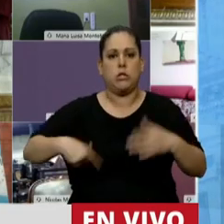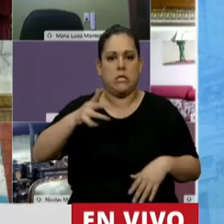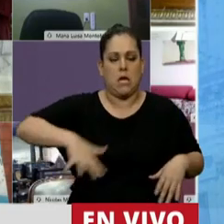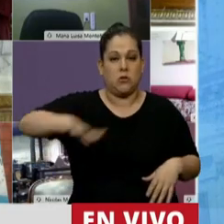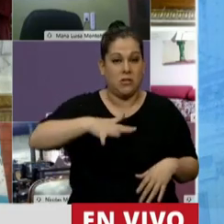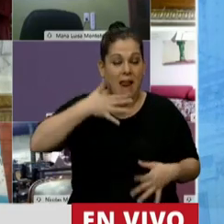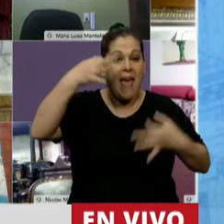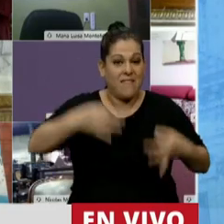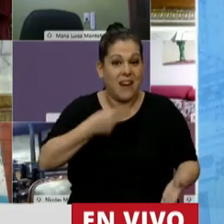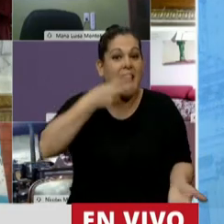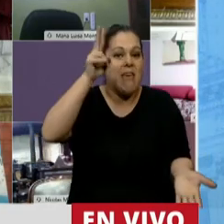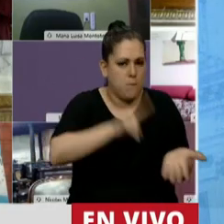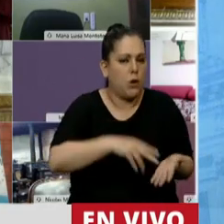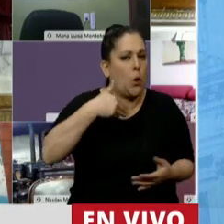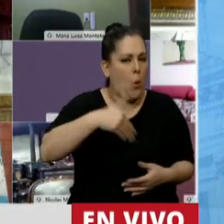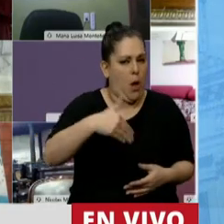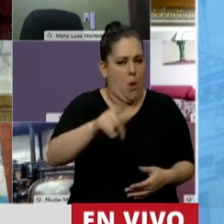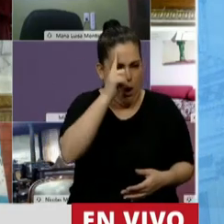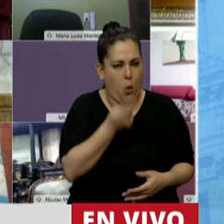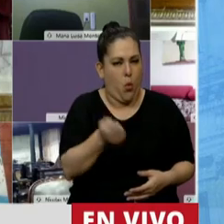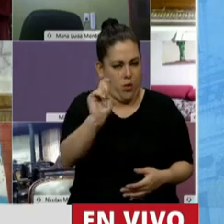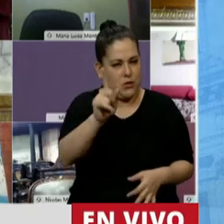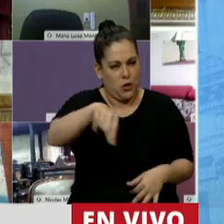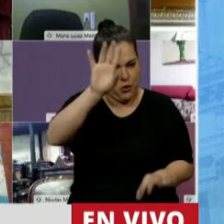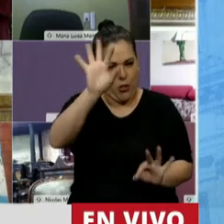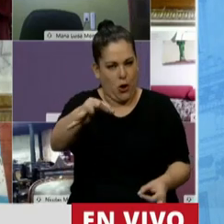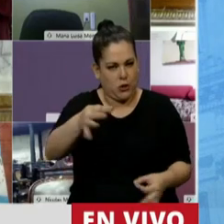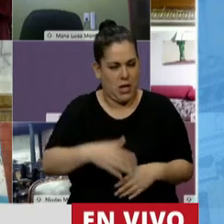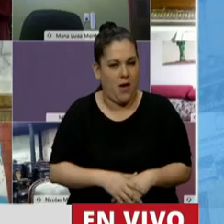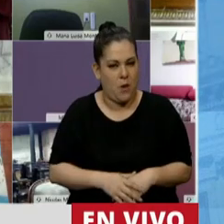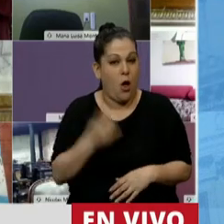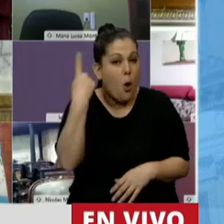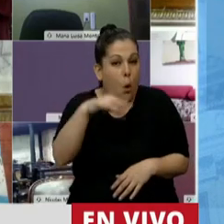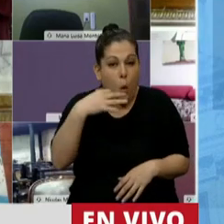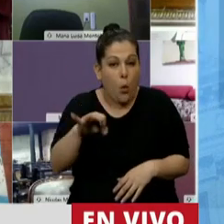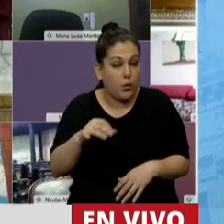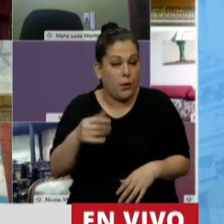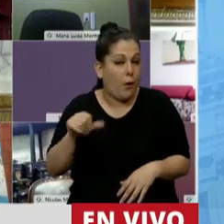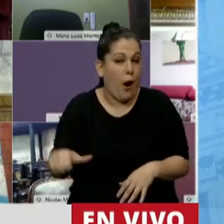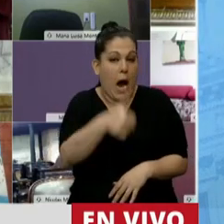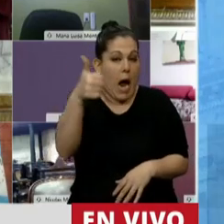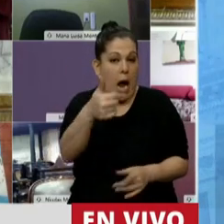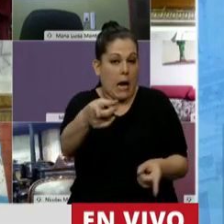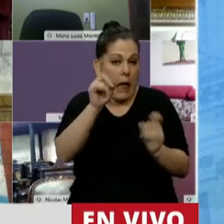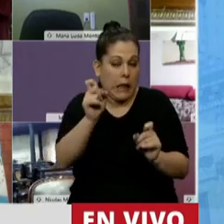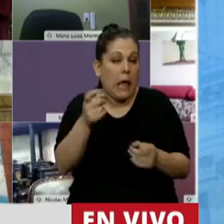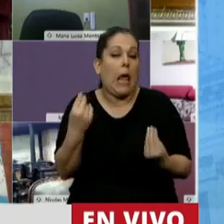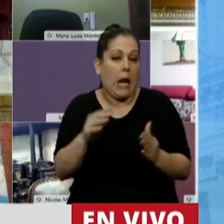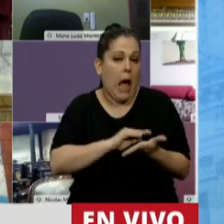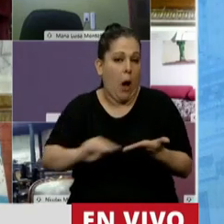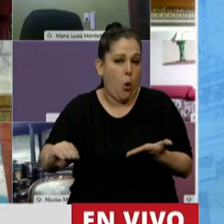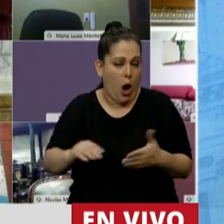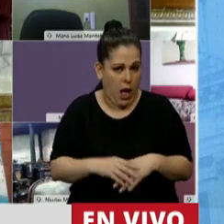impuesto va a terminar judicializado y todos lo saben. Los únicos grandes ganadores van a ser abogados constitucionalistas